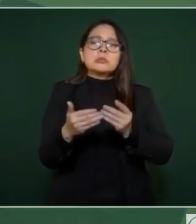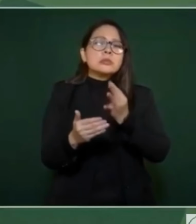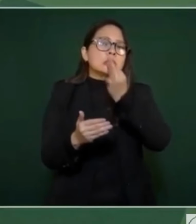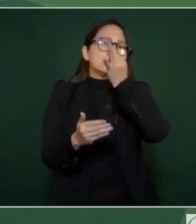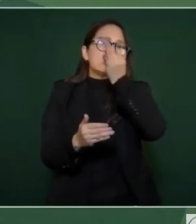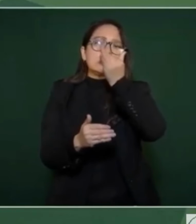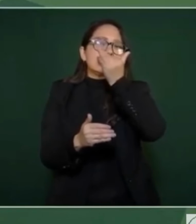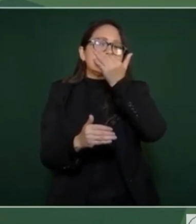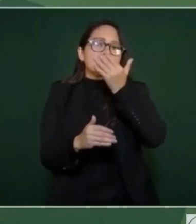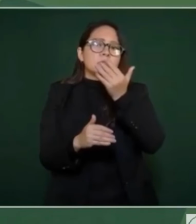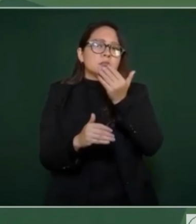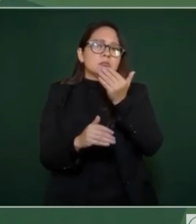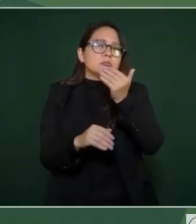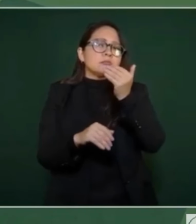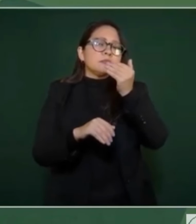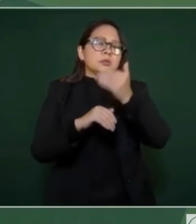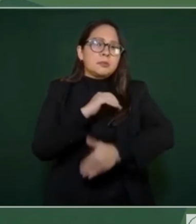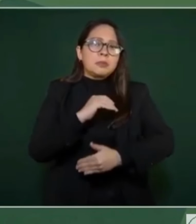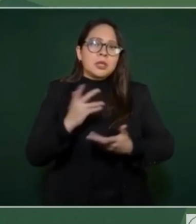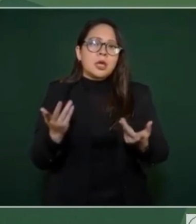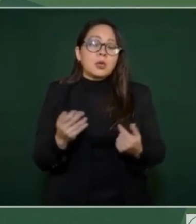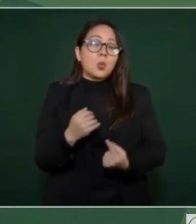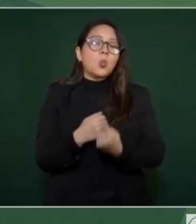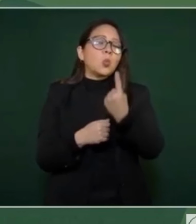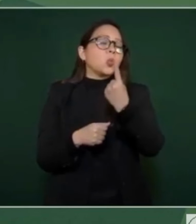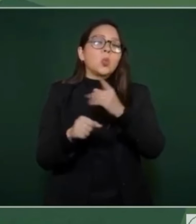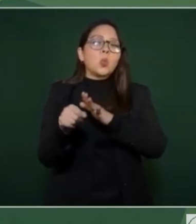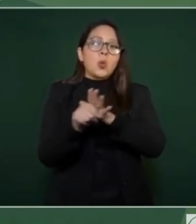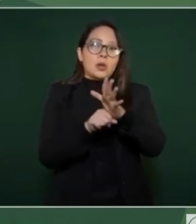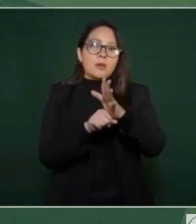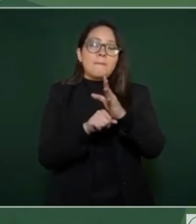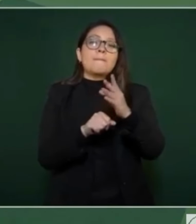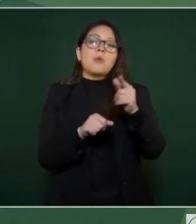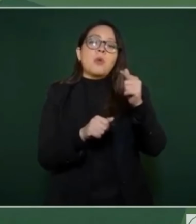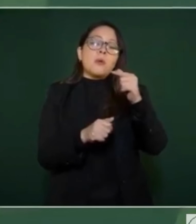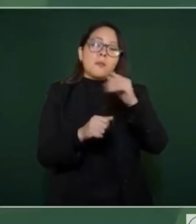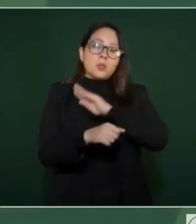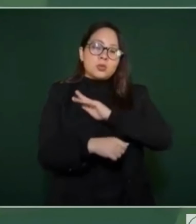terminarse, y uno es precisamente el de Papantla,